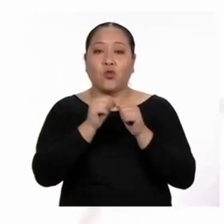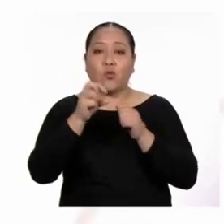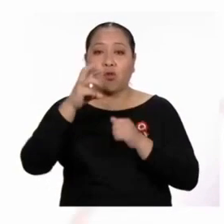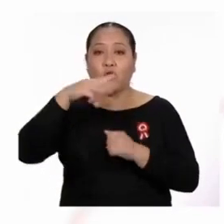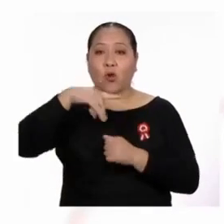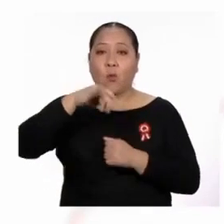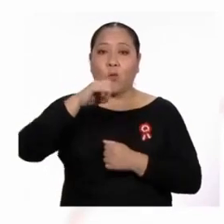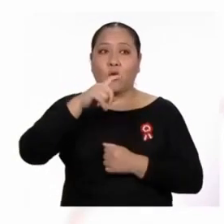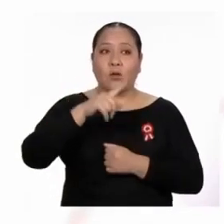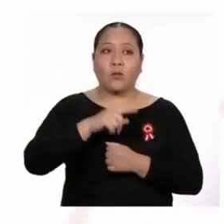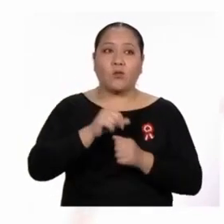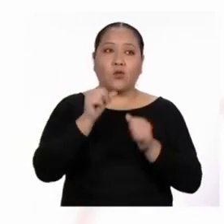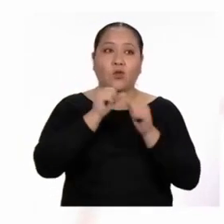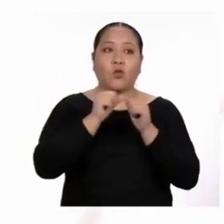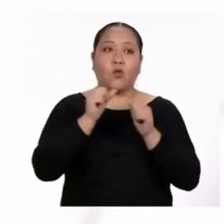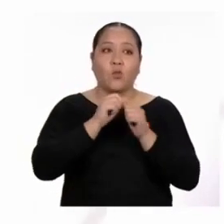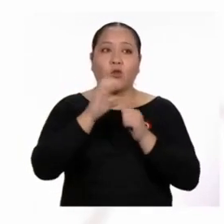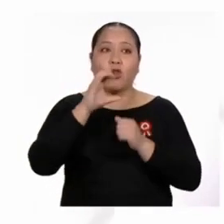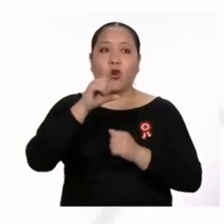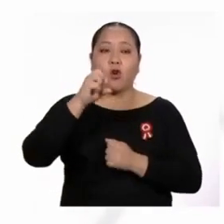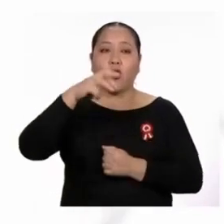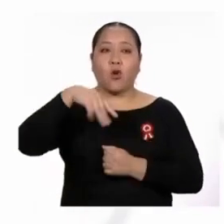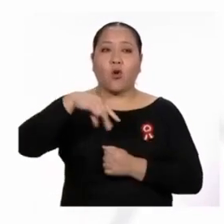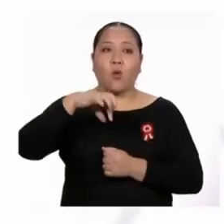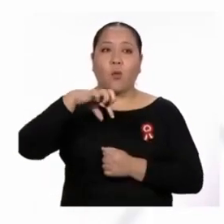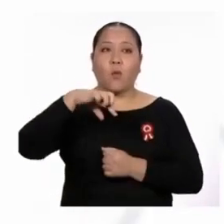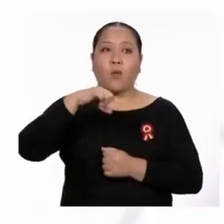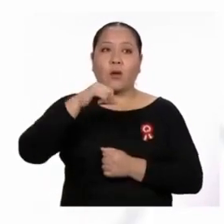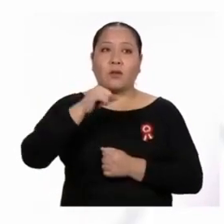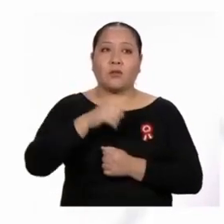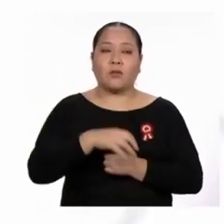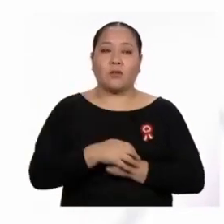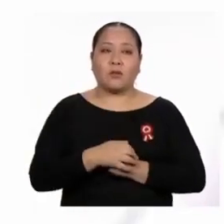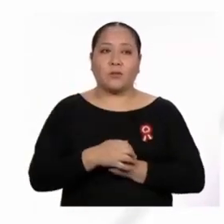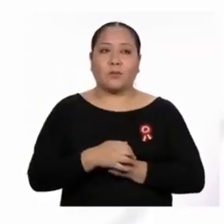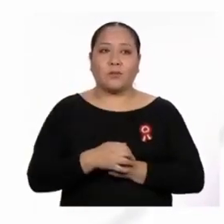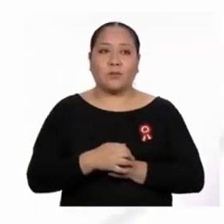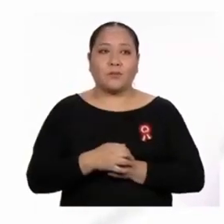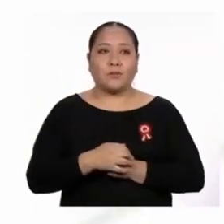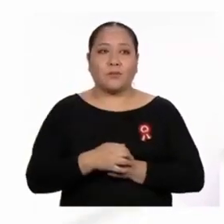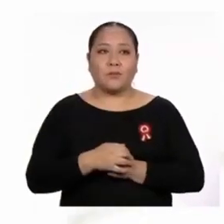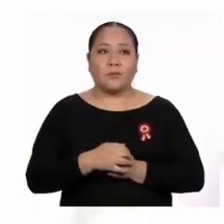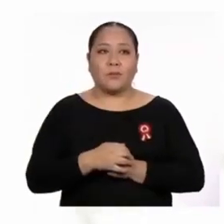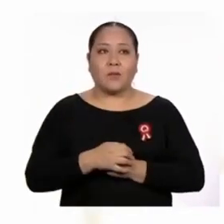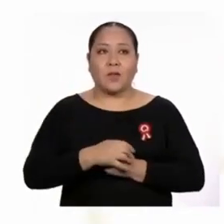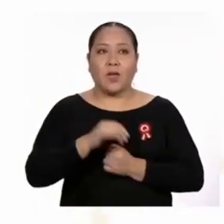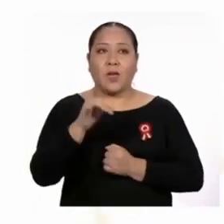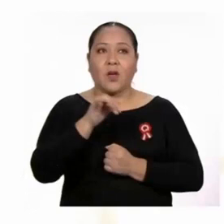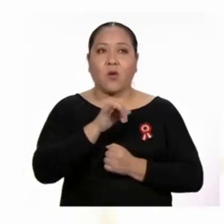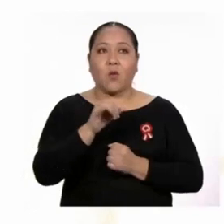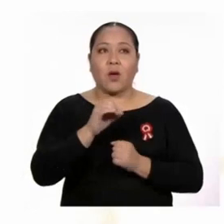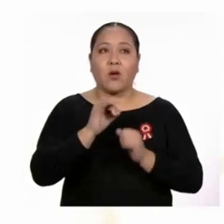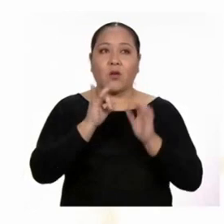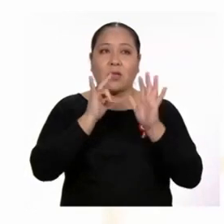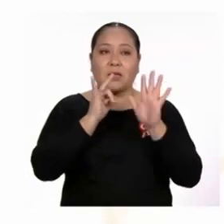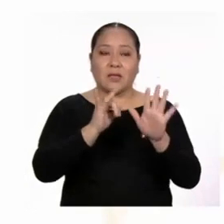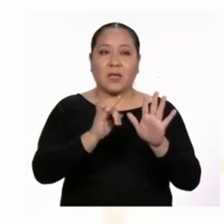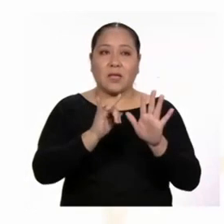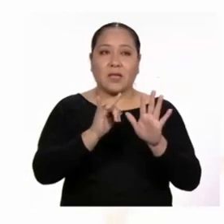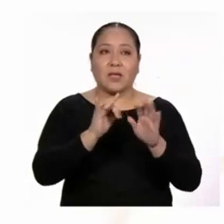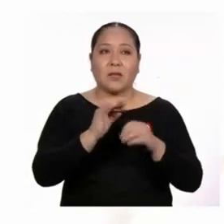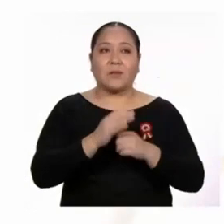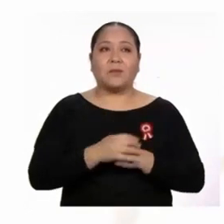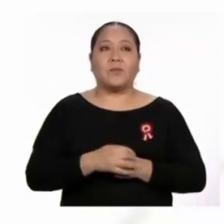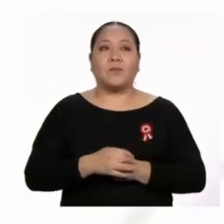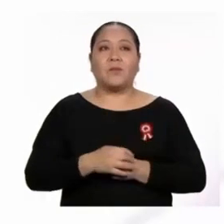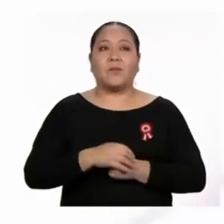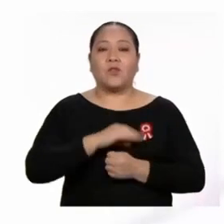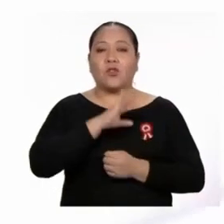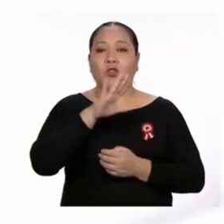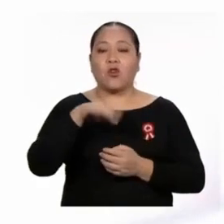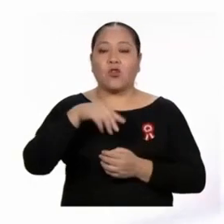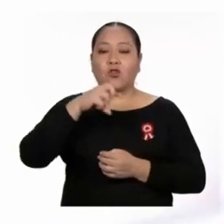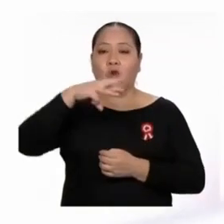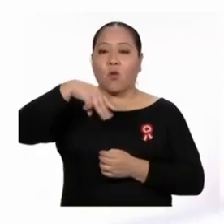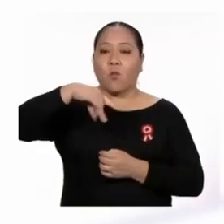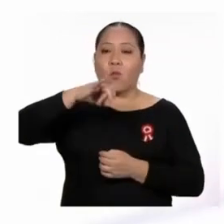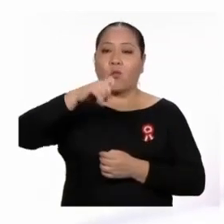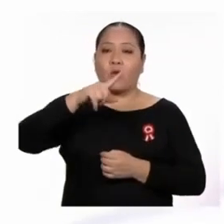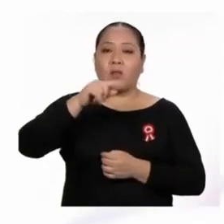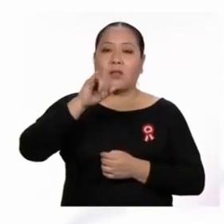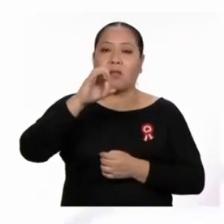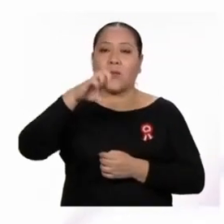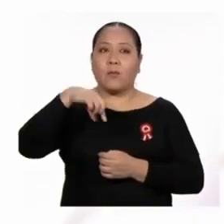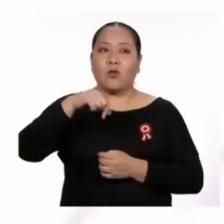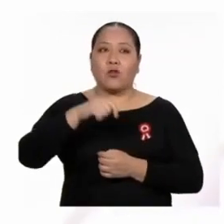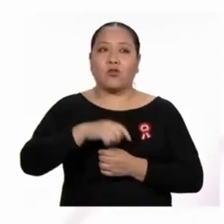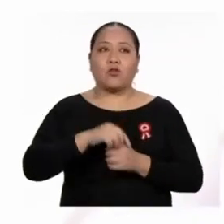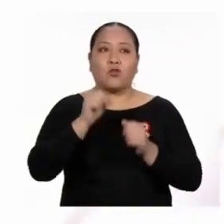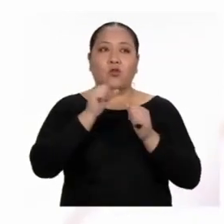son números compuestos, excepto el mismo. Y lo mismo con el 7. Todos sus múltiplos son números